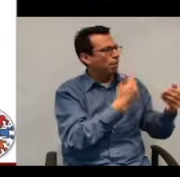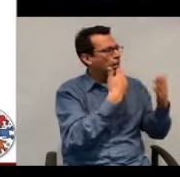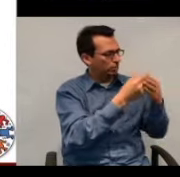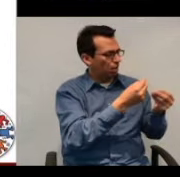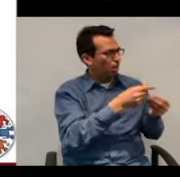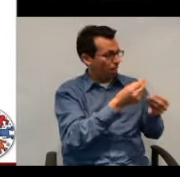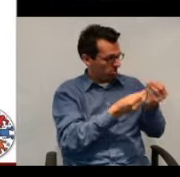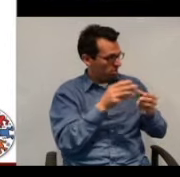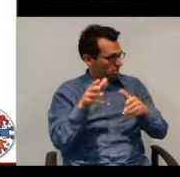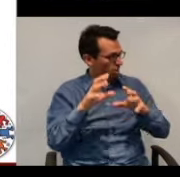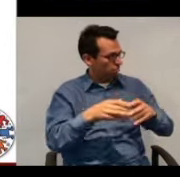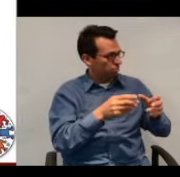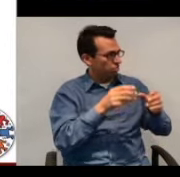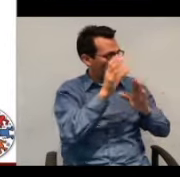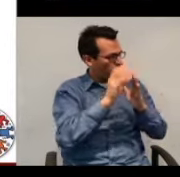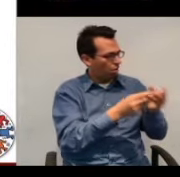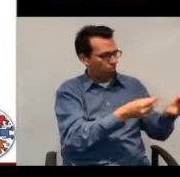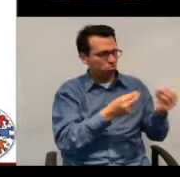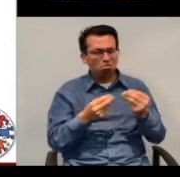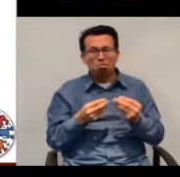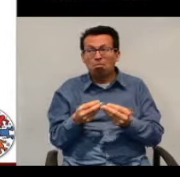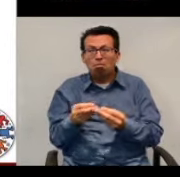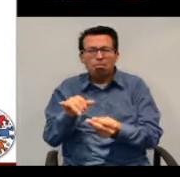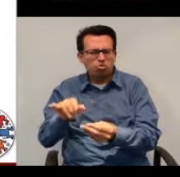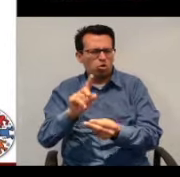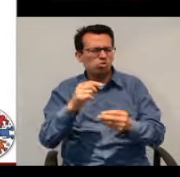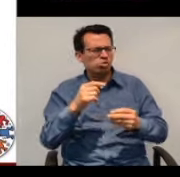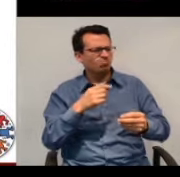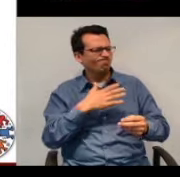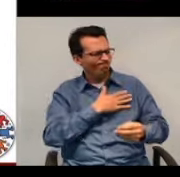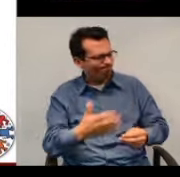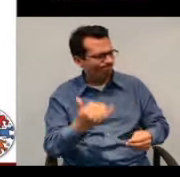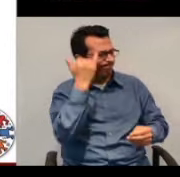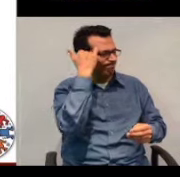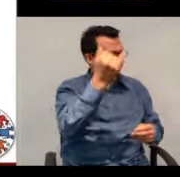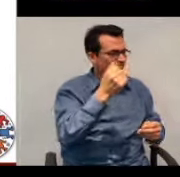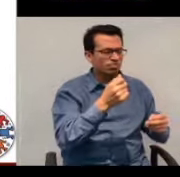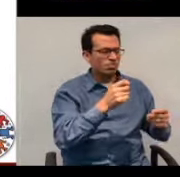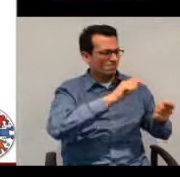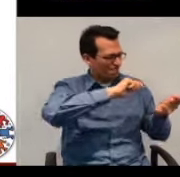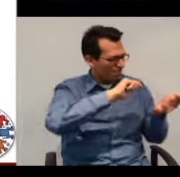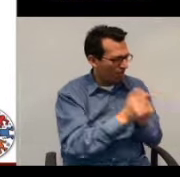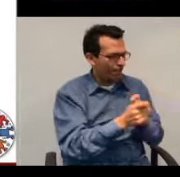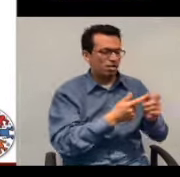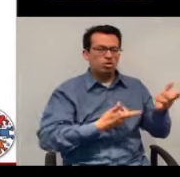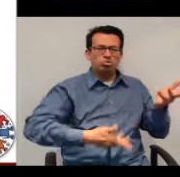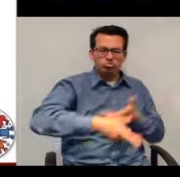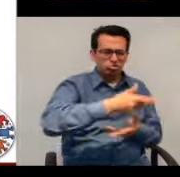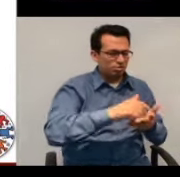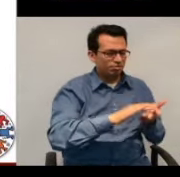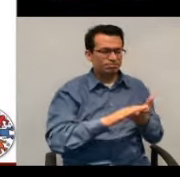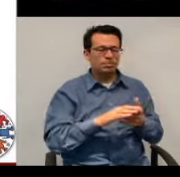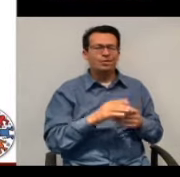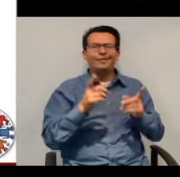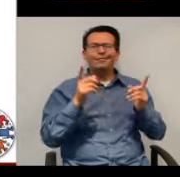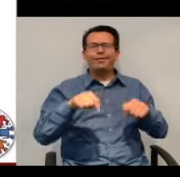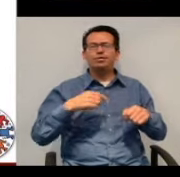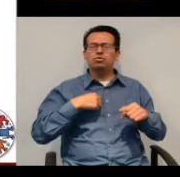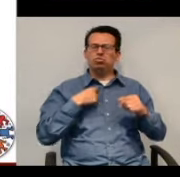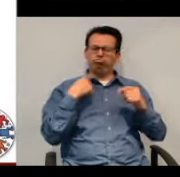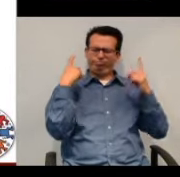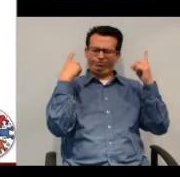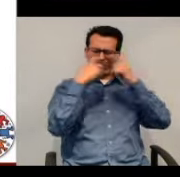desarrollarlos, de socializarlos. Al mismo tiempo es un docente autorreflexivo, es un docente que está pensando en la transformación de sus